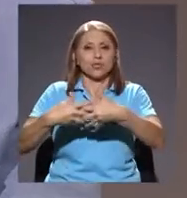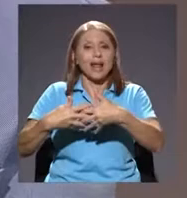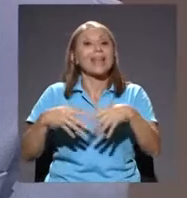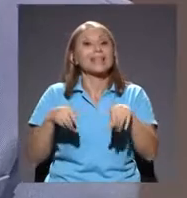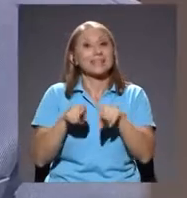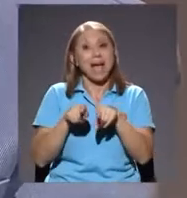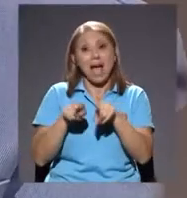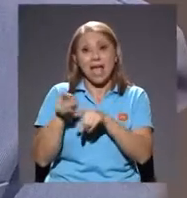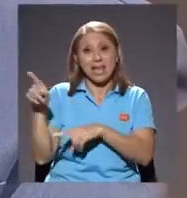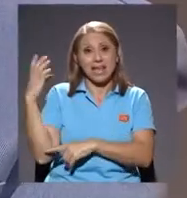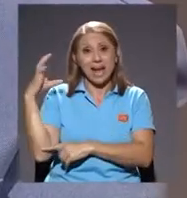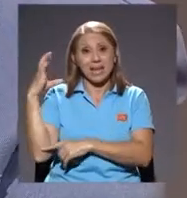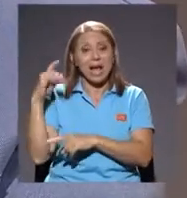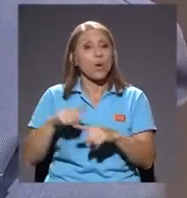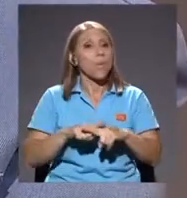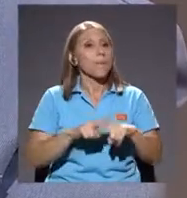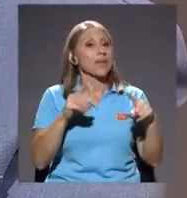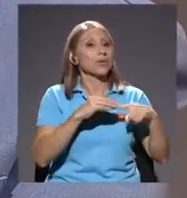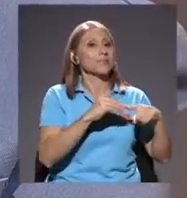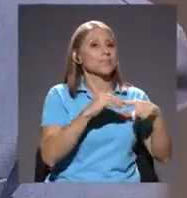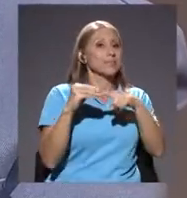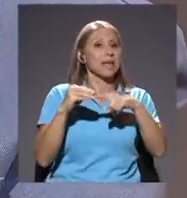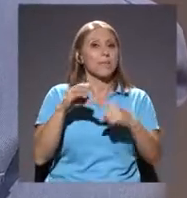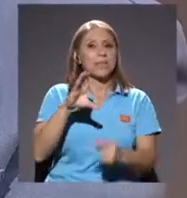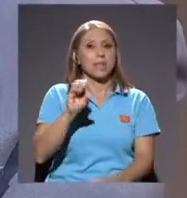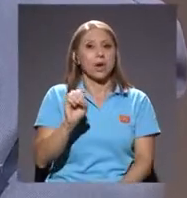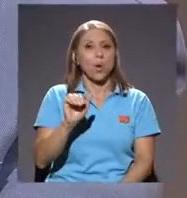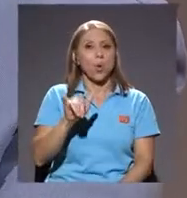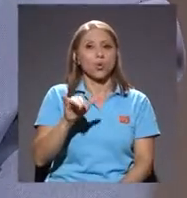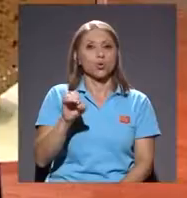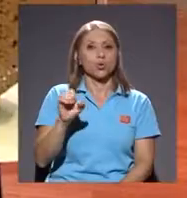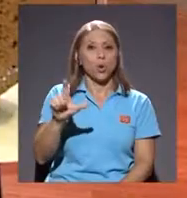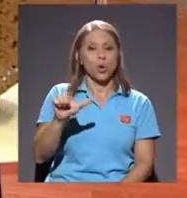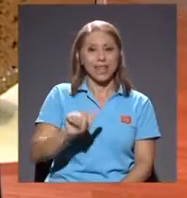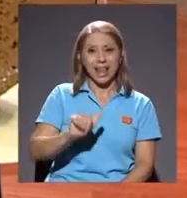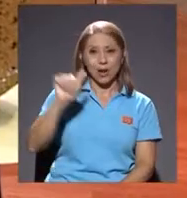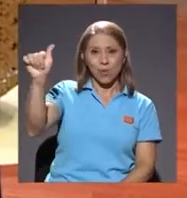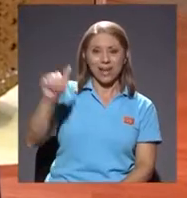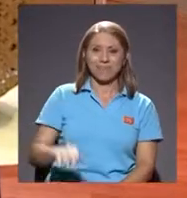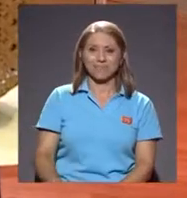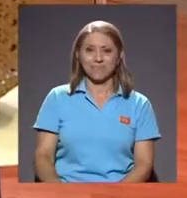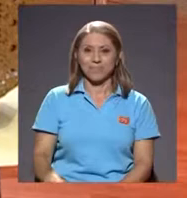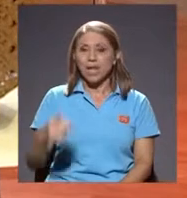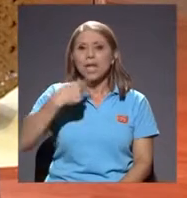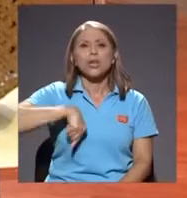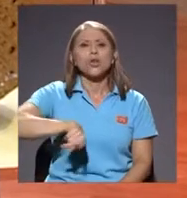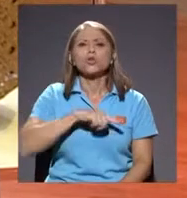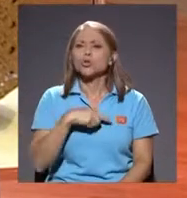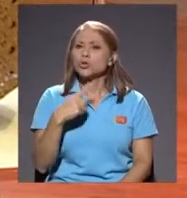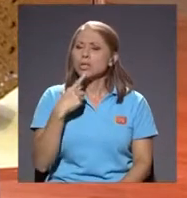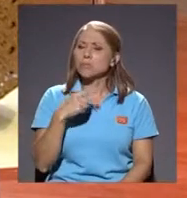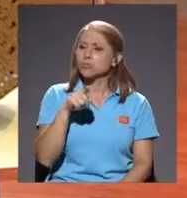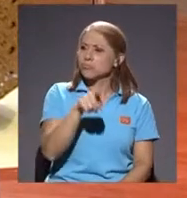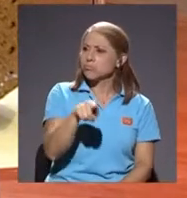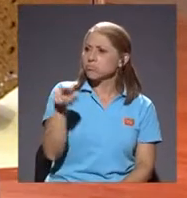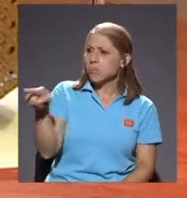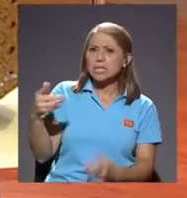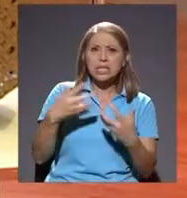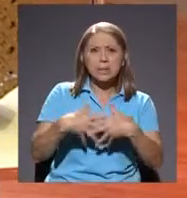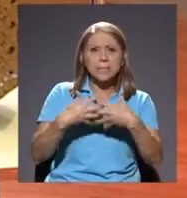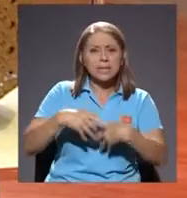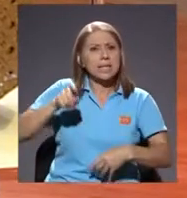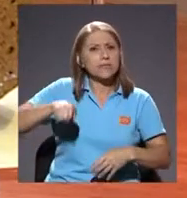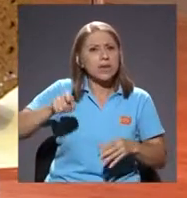pero sobre todo en el coyol de alajuela nosotros dijimos bueno estas empresas requieren empaque y